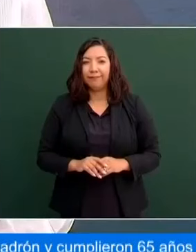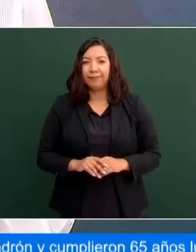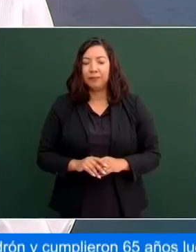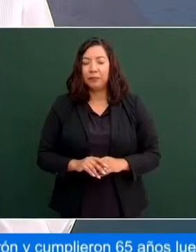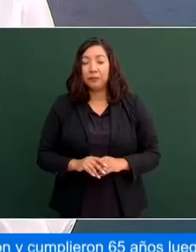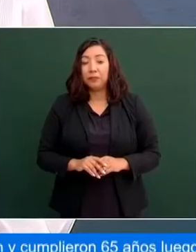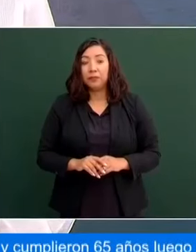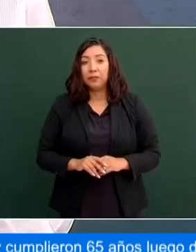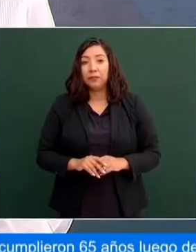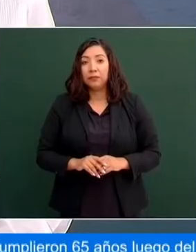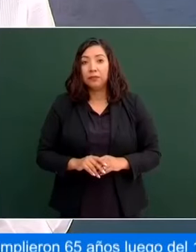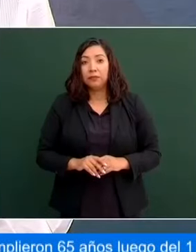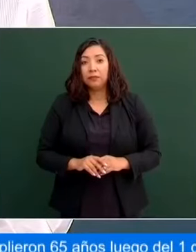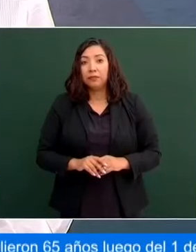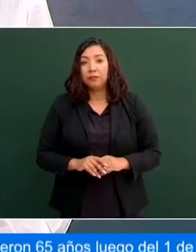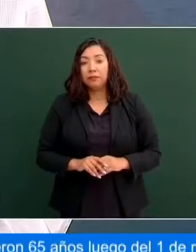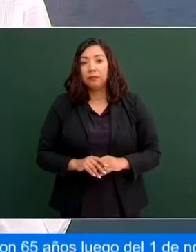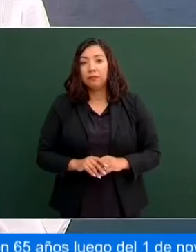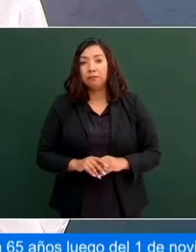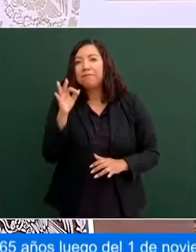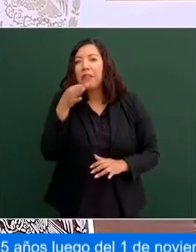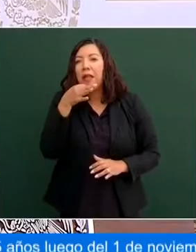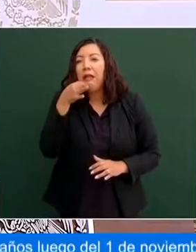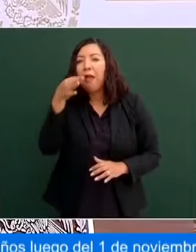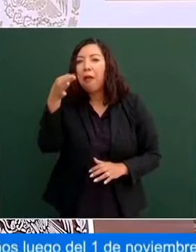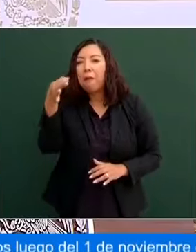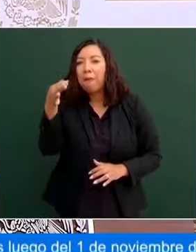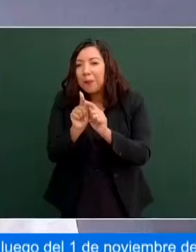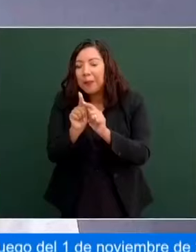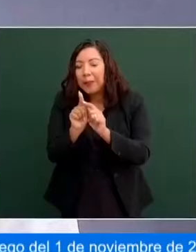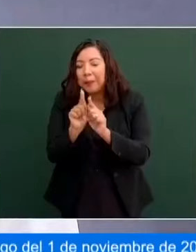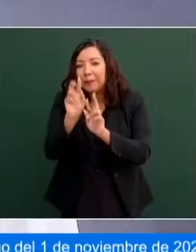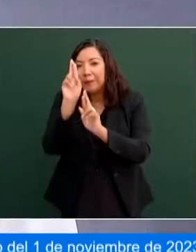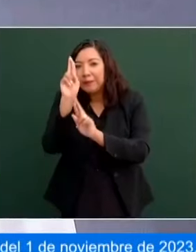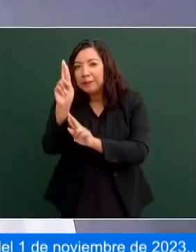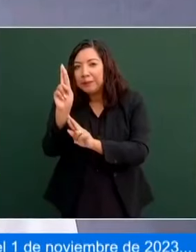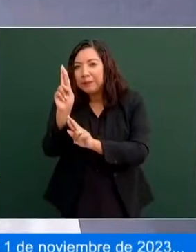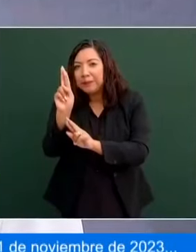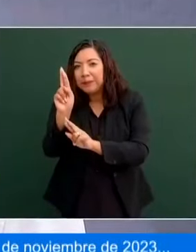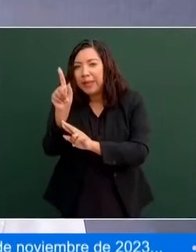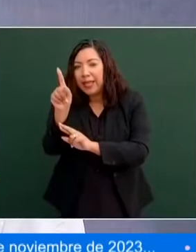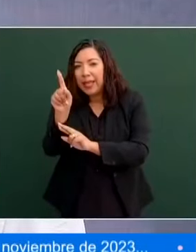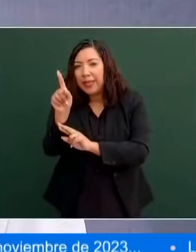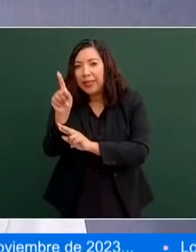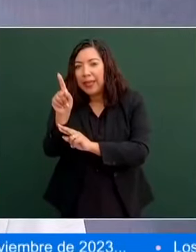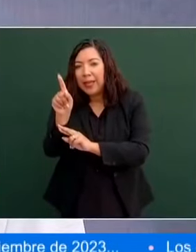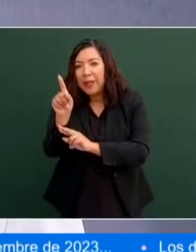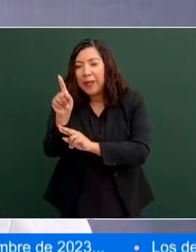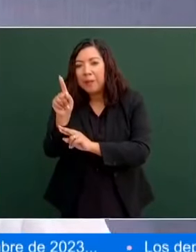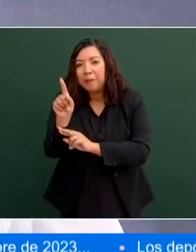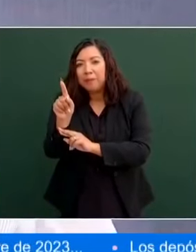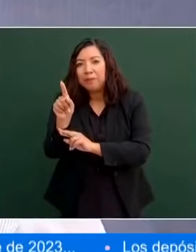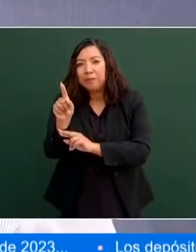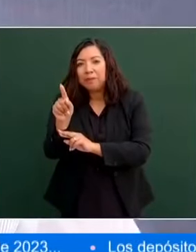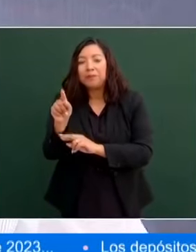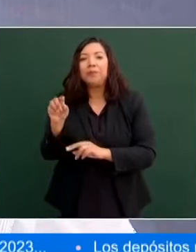Un pequeño reproche fraterno, respetuoso al primer ministro,